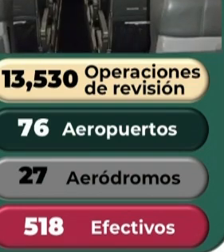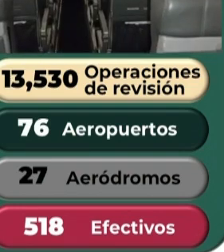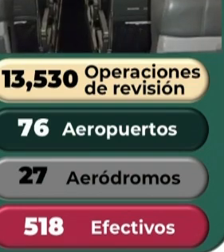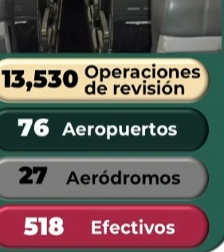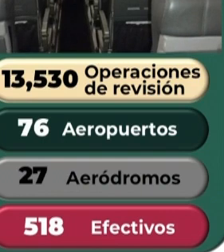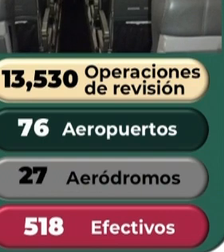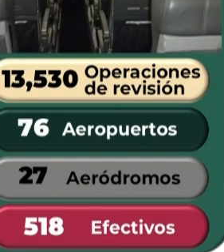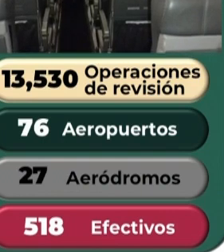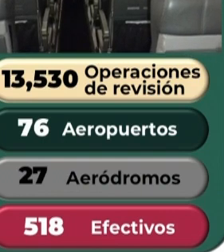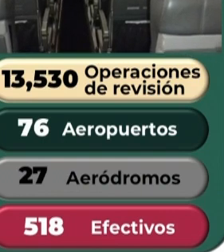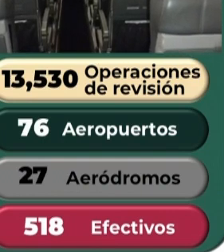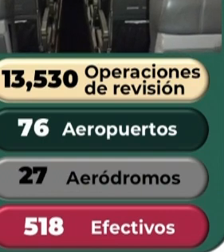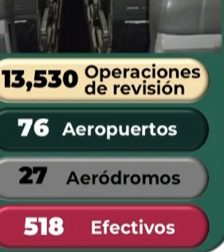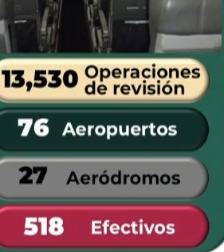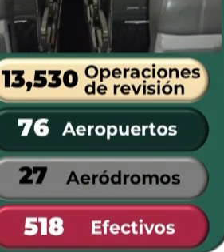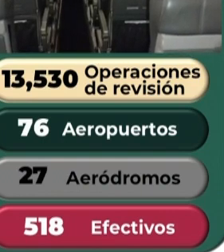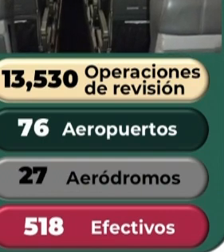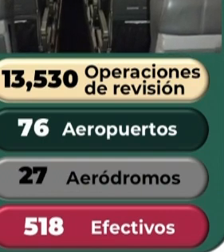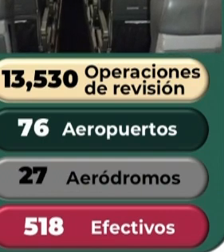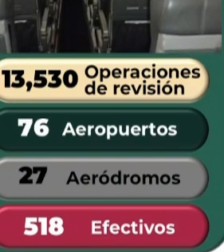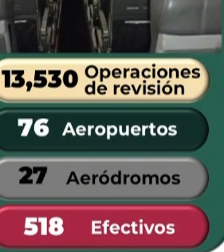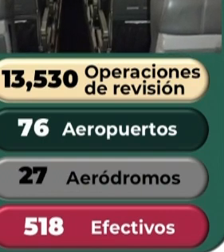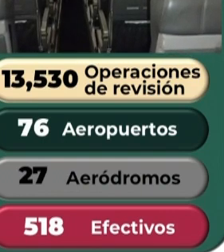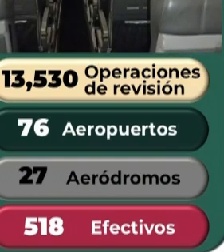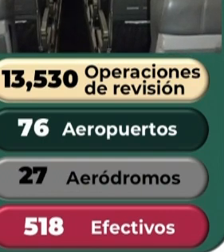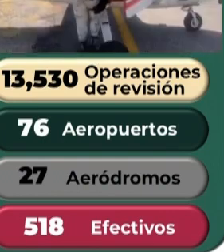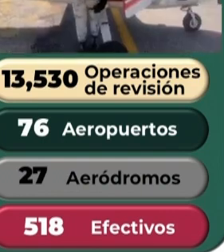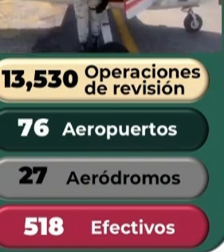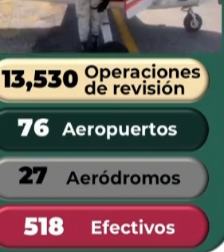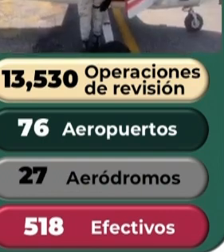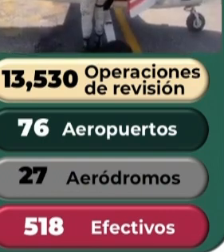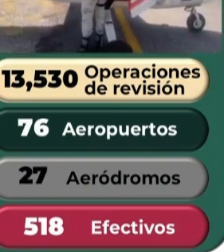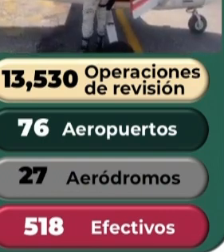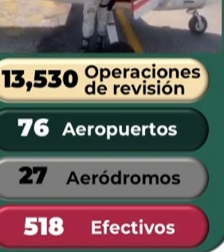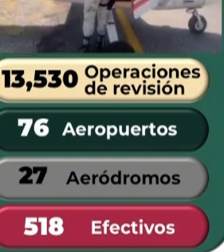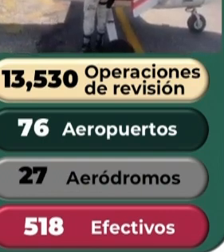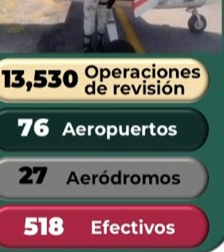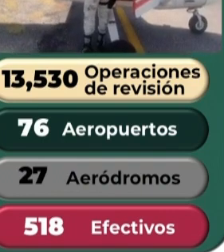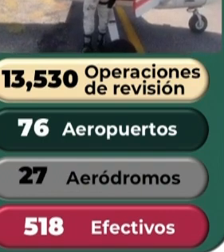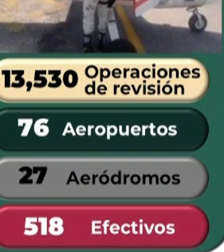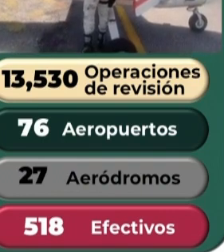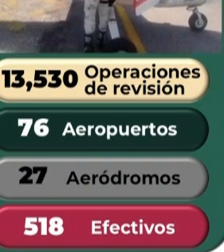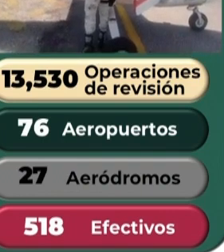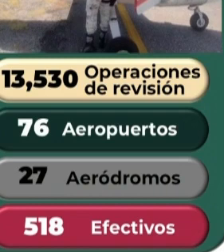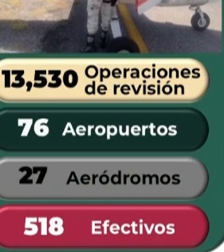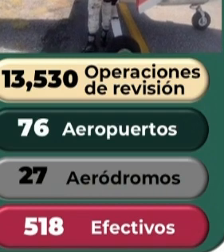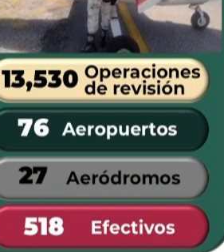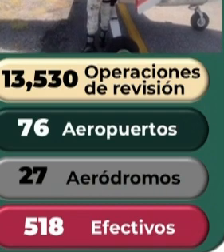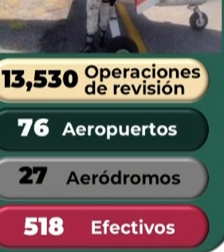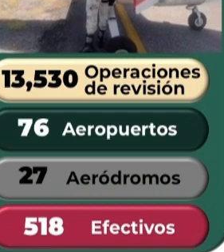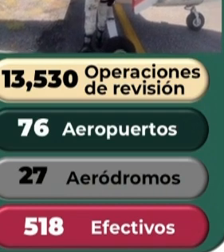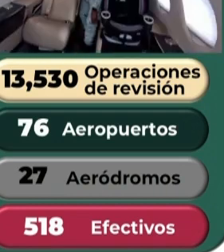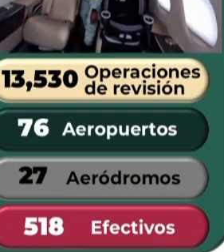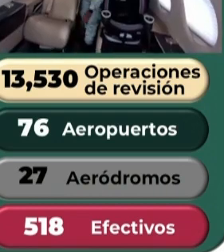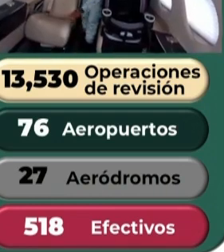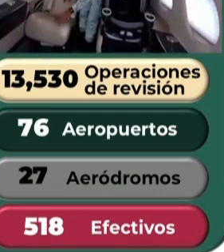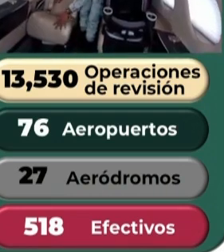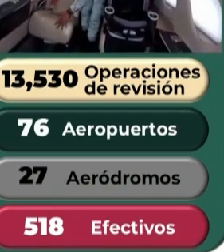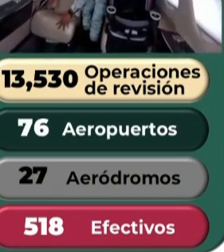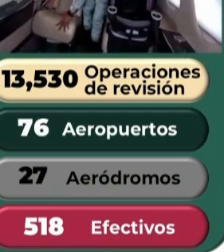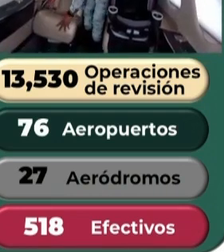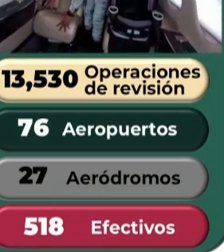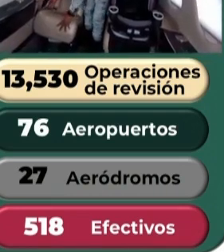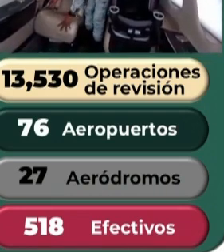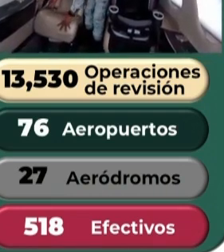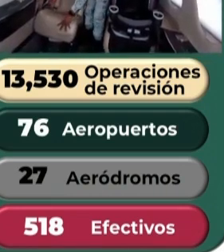aduanas fronterizas e interiores, 4,444 efectivos, 21 fronterizas y 11 interiores.